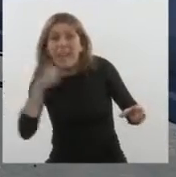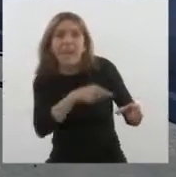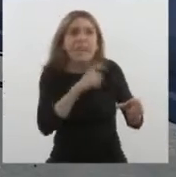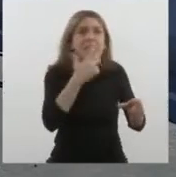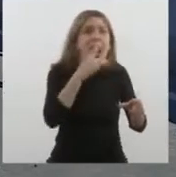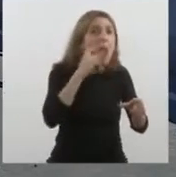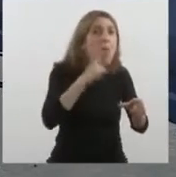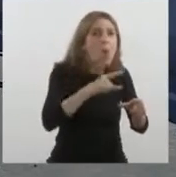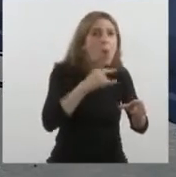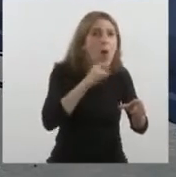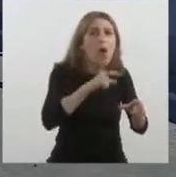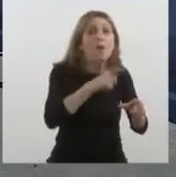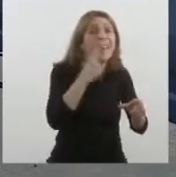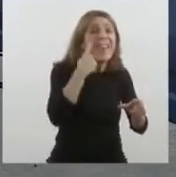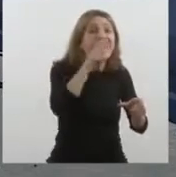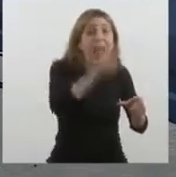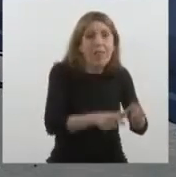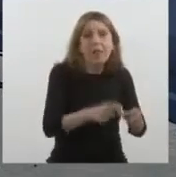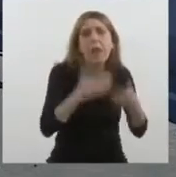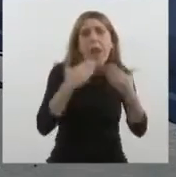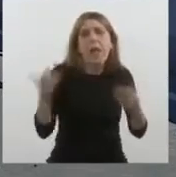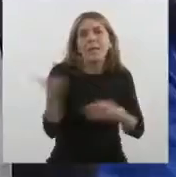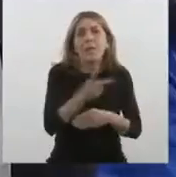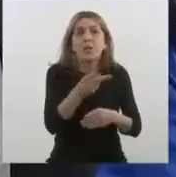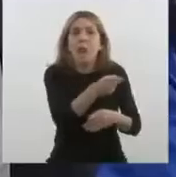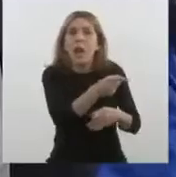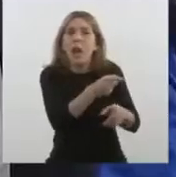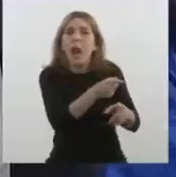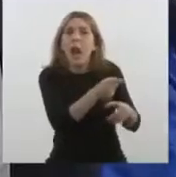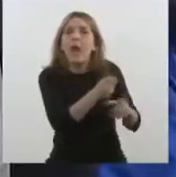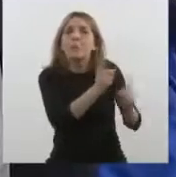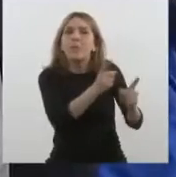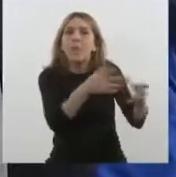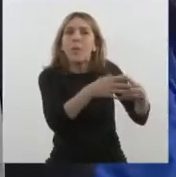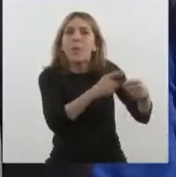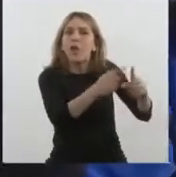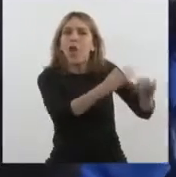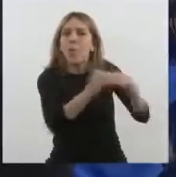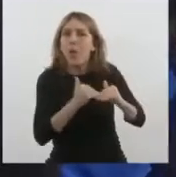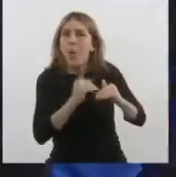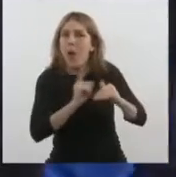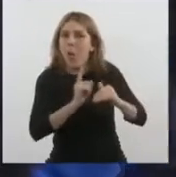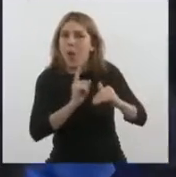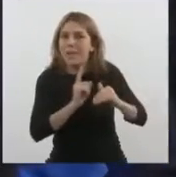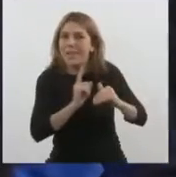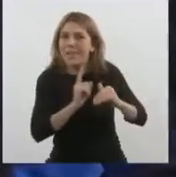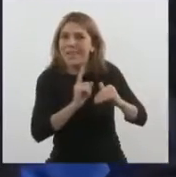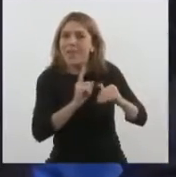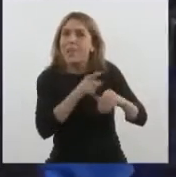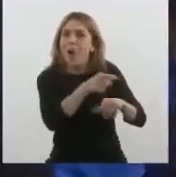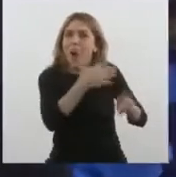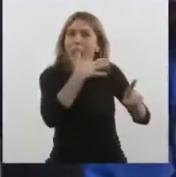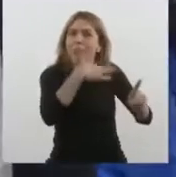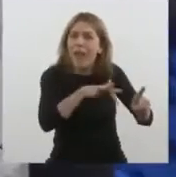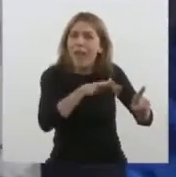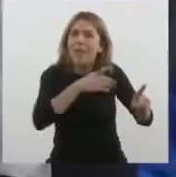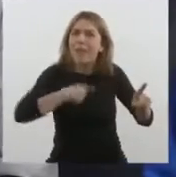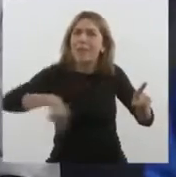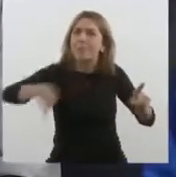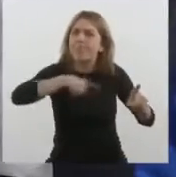son parte de nuestra fuerza política, pero están gobernando con nosotros, entienden la responsabilidad del